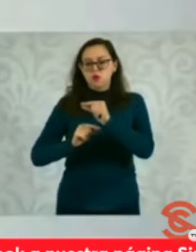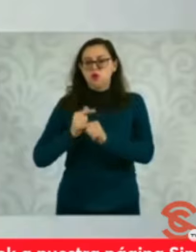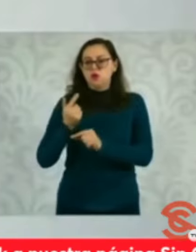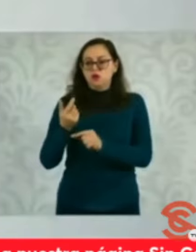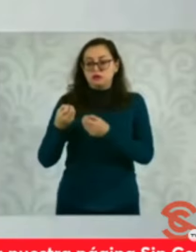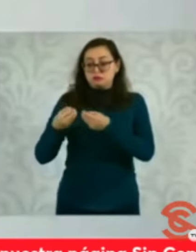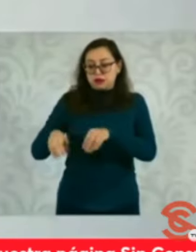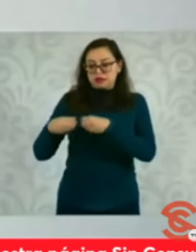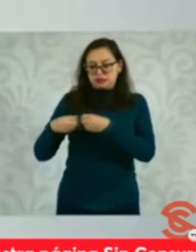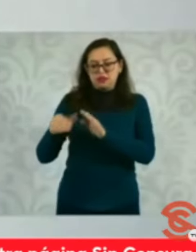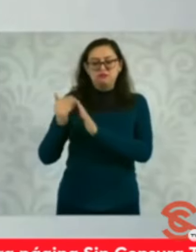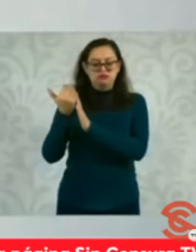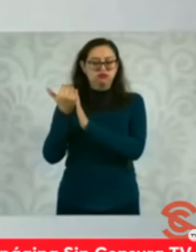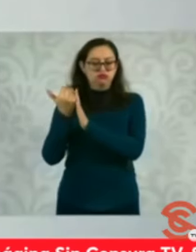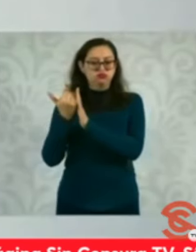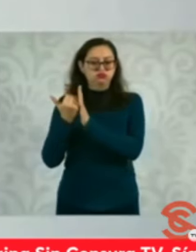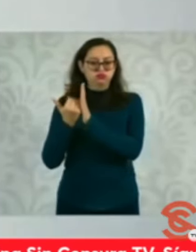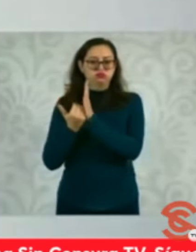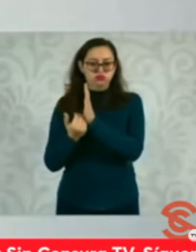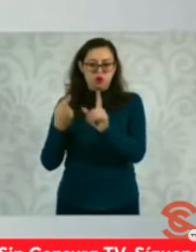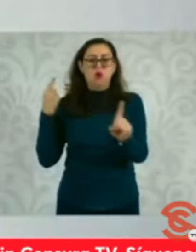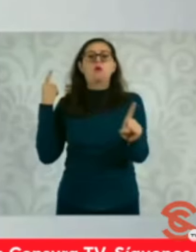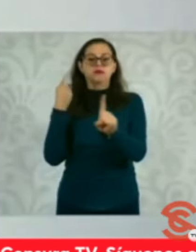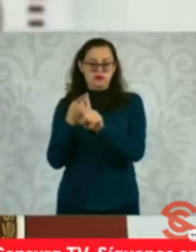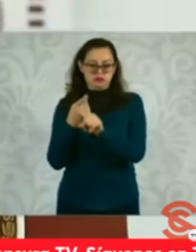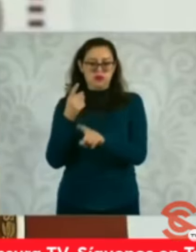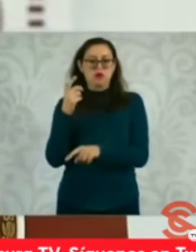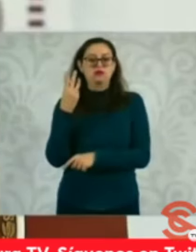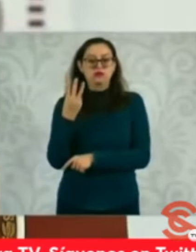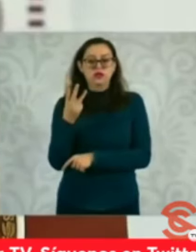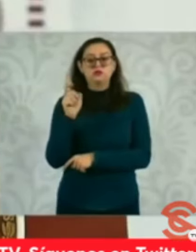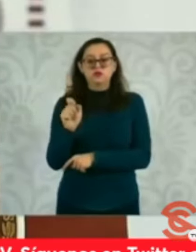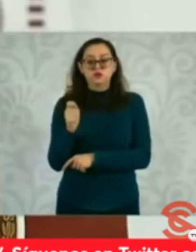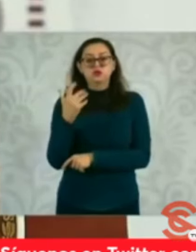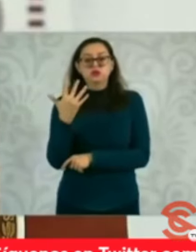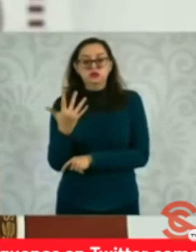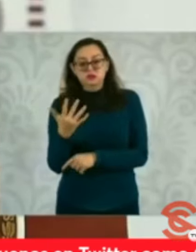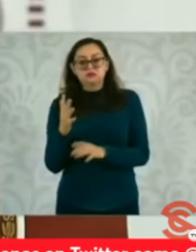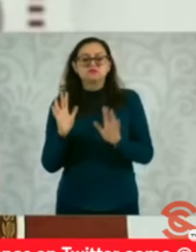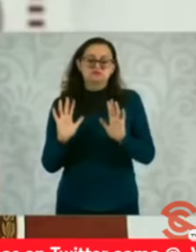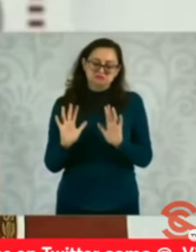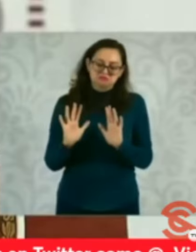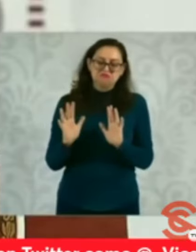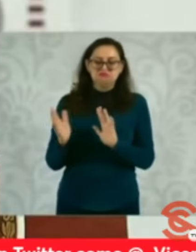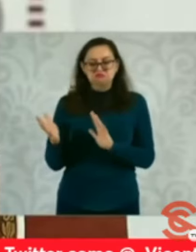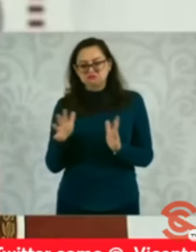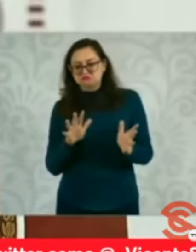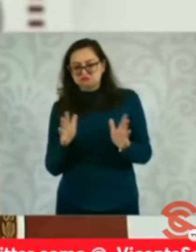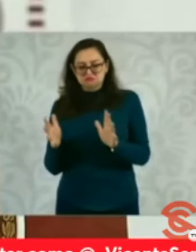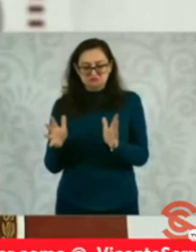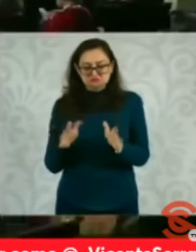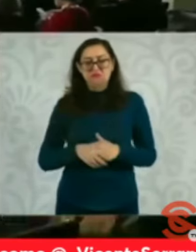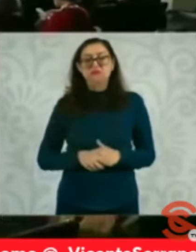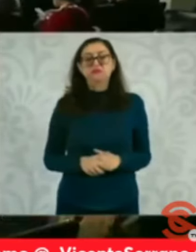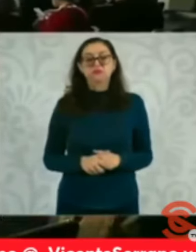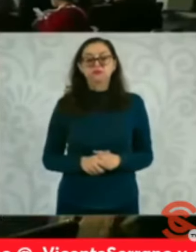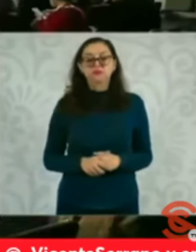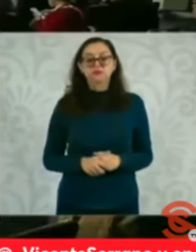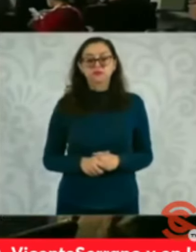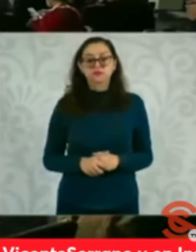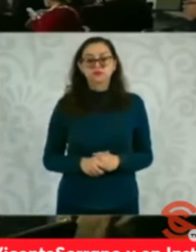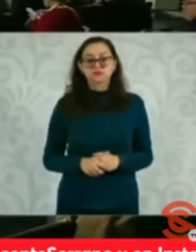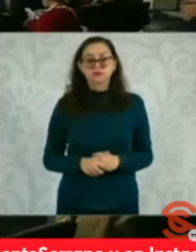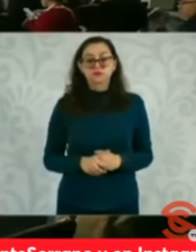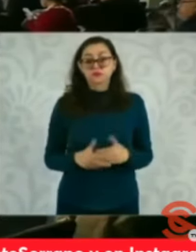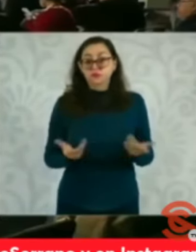déficit. El objetivo es llegar a 3.5 y si no, rondaría sobre ese porcentaje. ¿Usted descarta una crisis